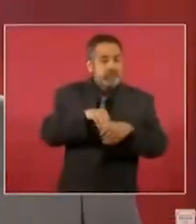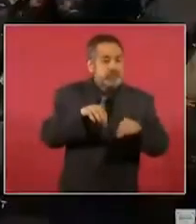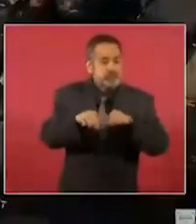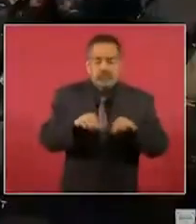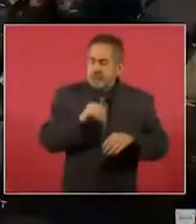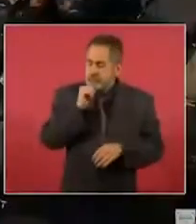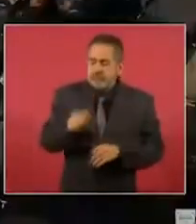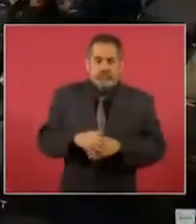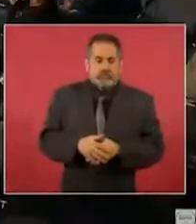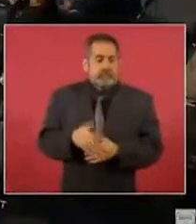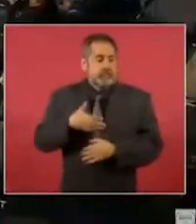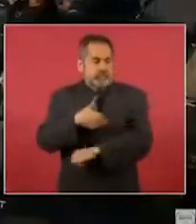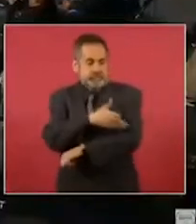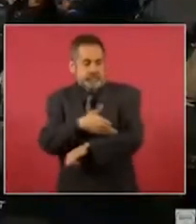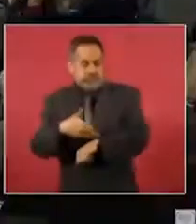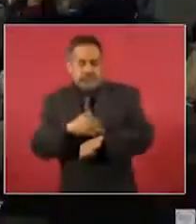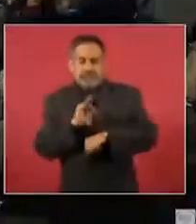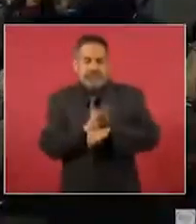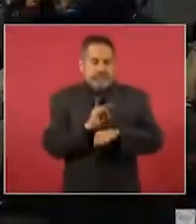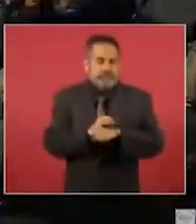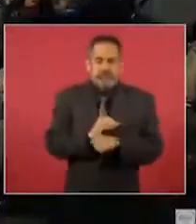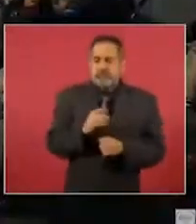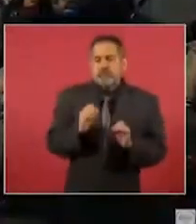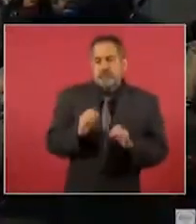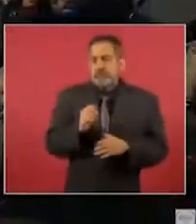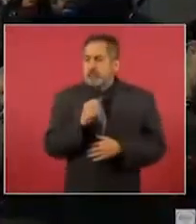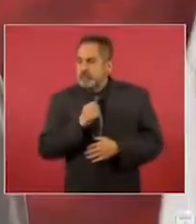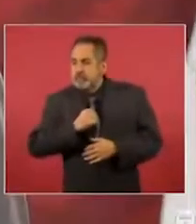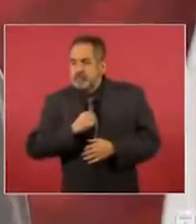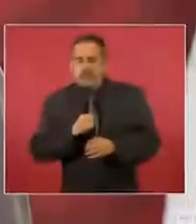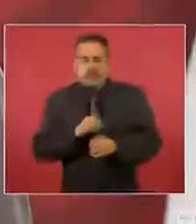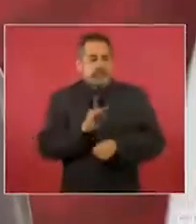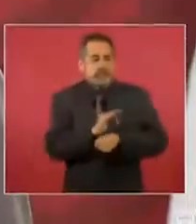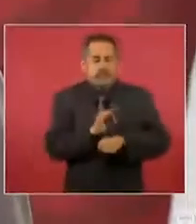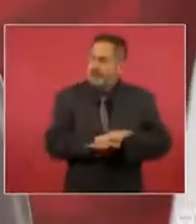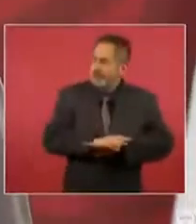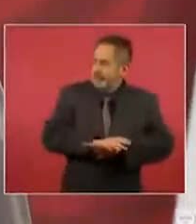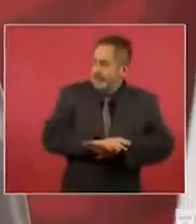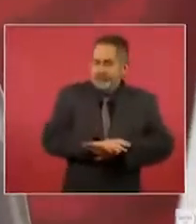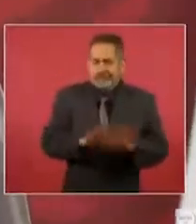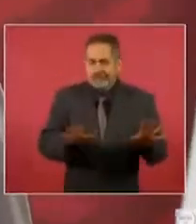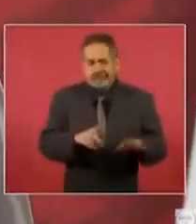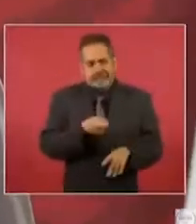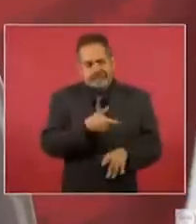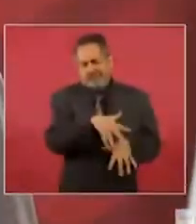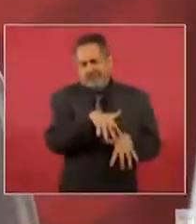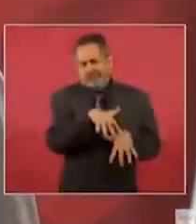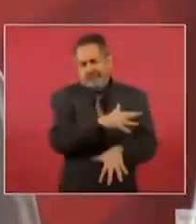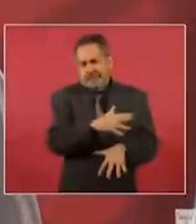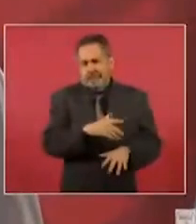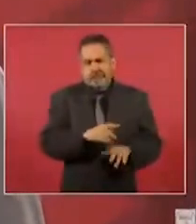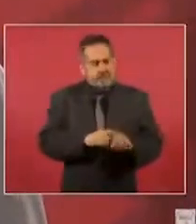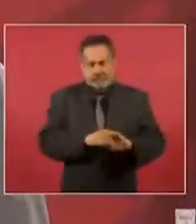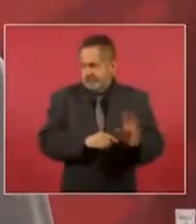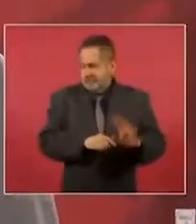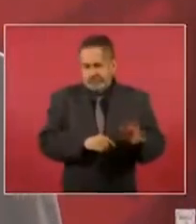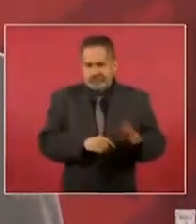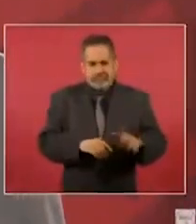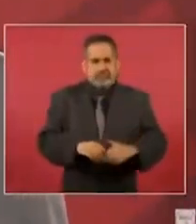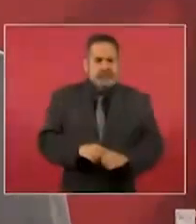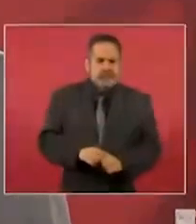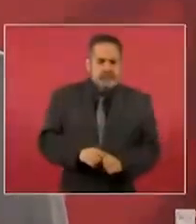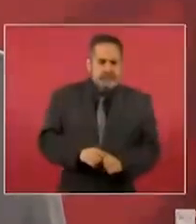lanza la pregunta al presidente estará ahorcando al INE una situación que molestó A los compañeros también otros compañeros que no